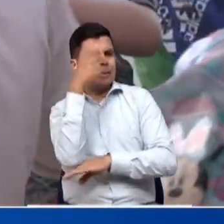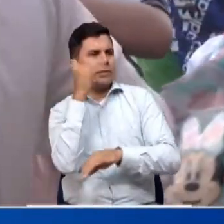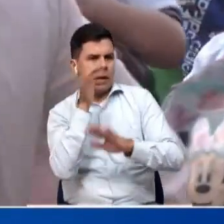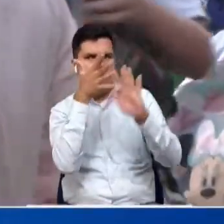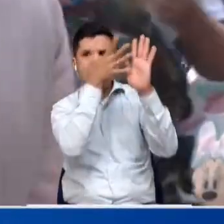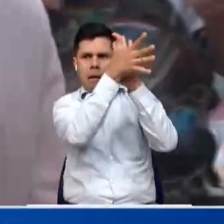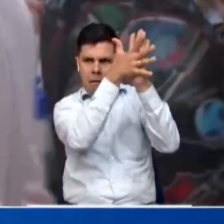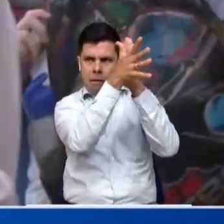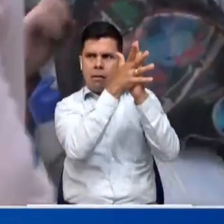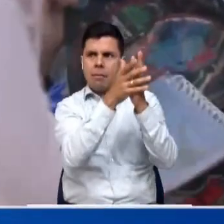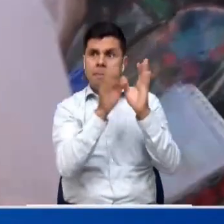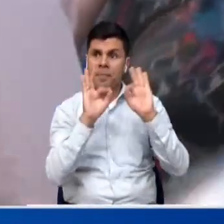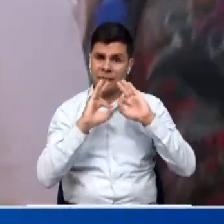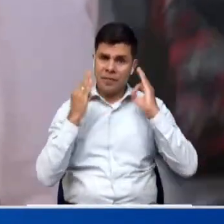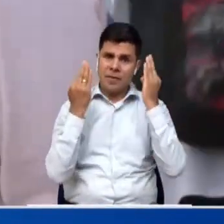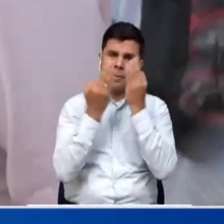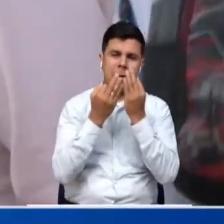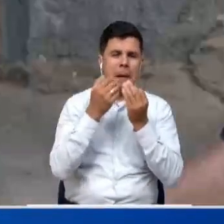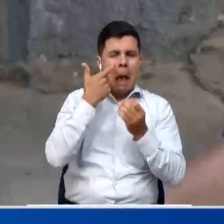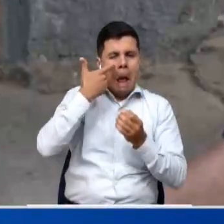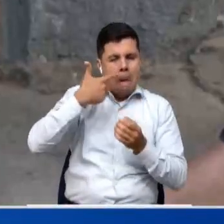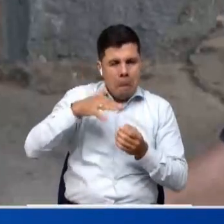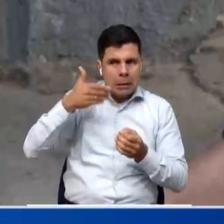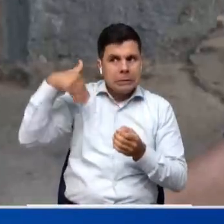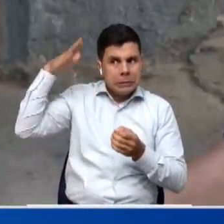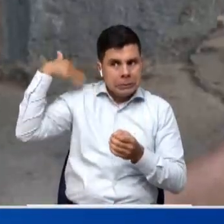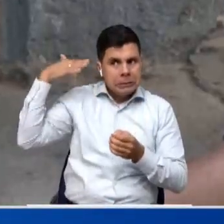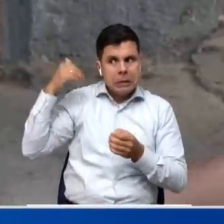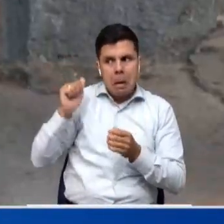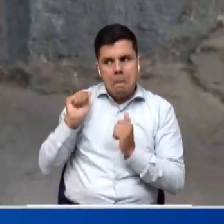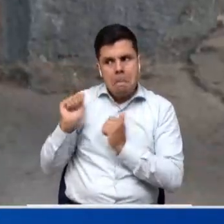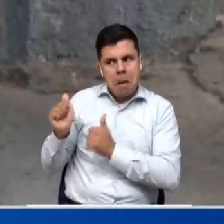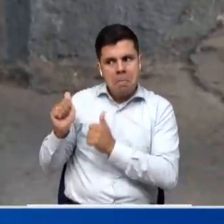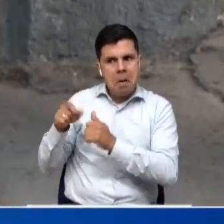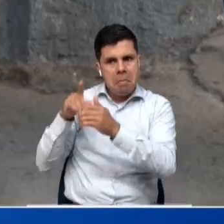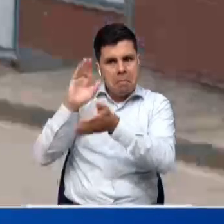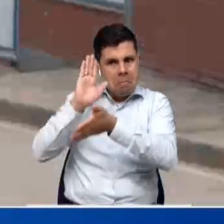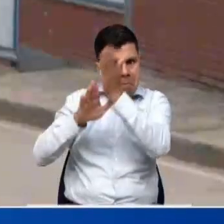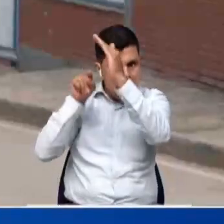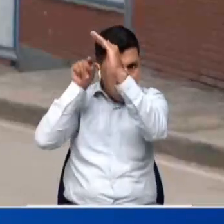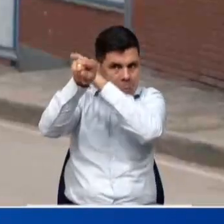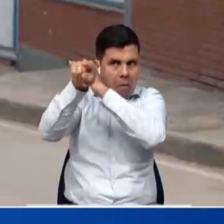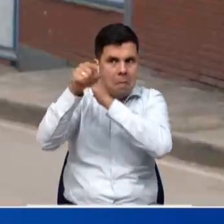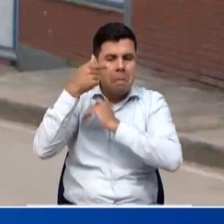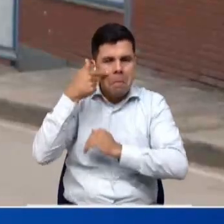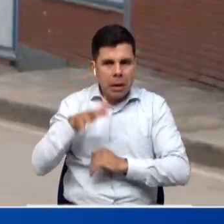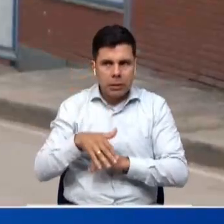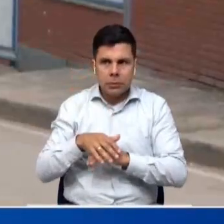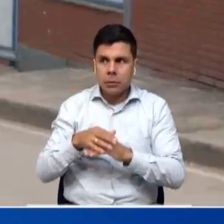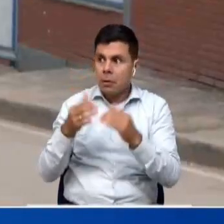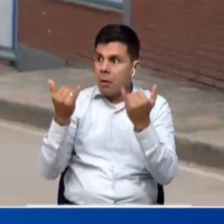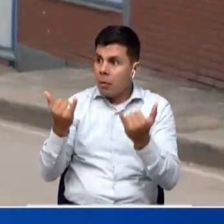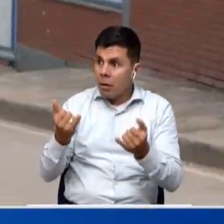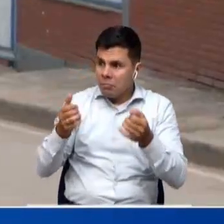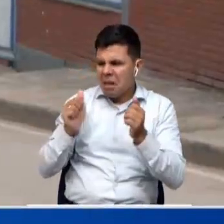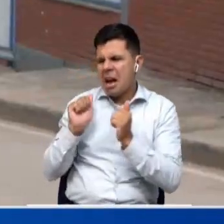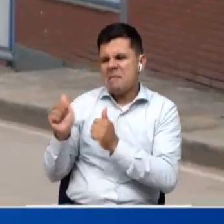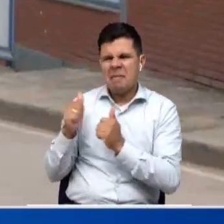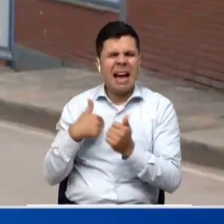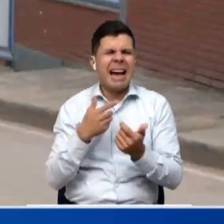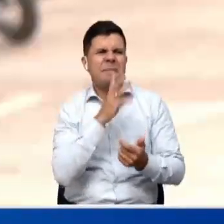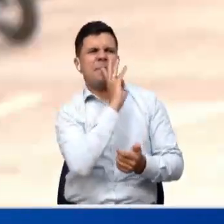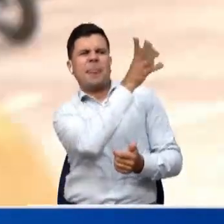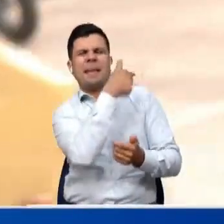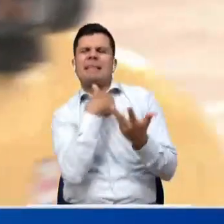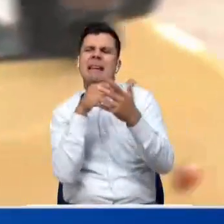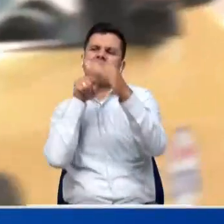La familia y las autoridades creen que la niña había desaparecido por su propia cuenta, pero hoy es un misterio su ubicación. Sí, se han puesto